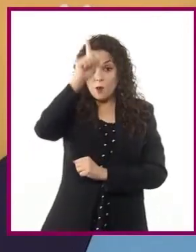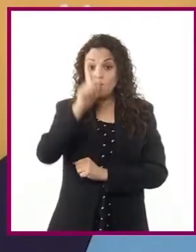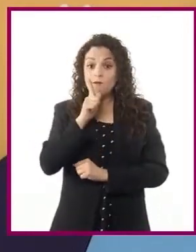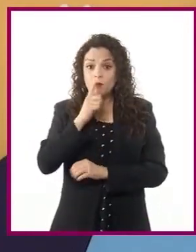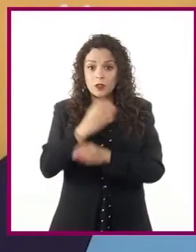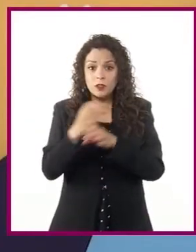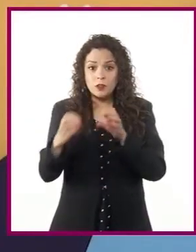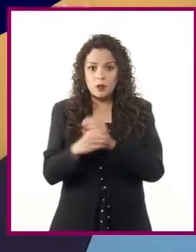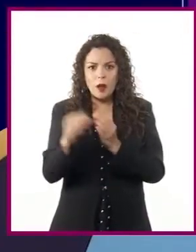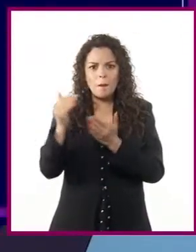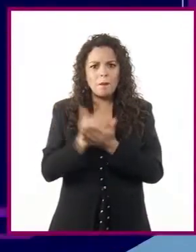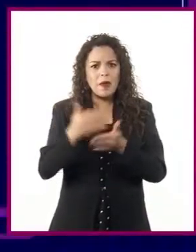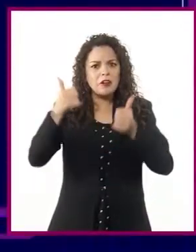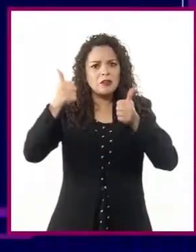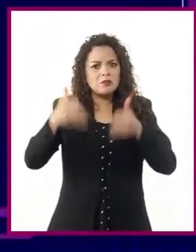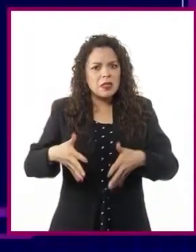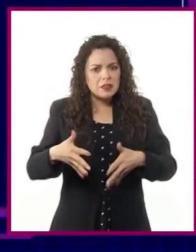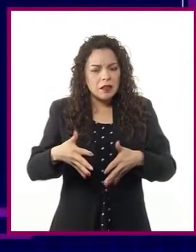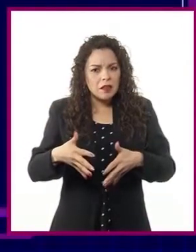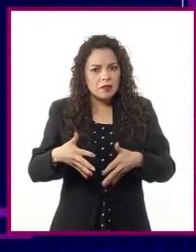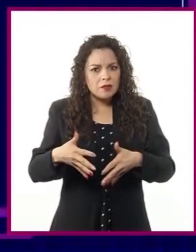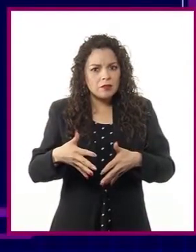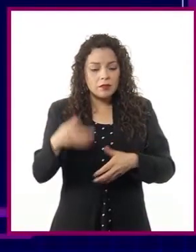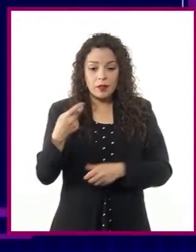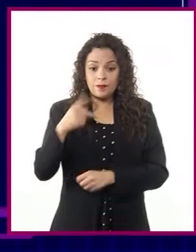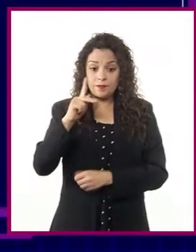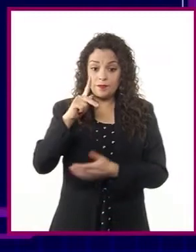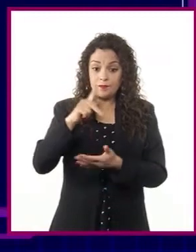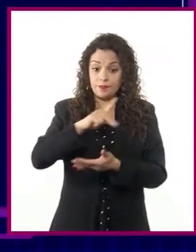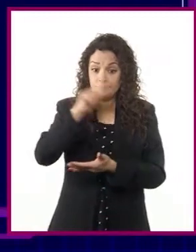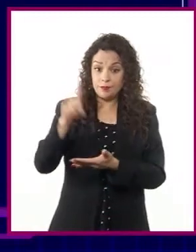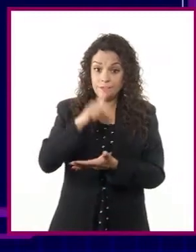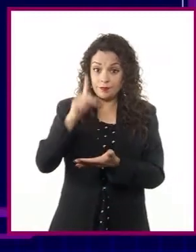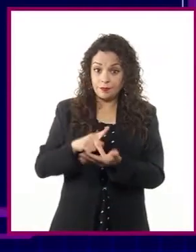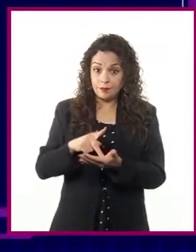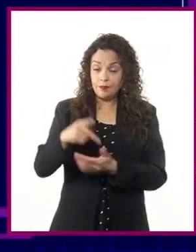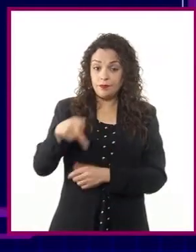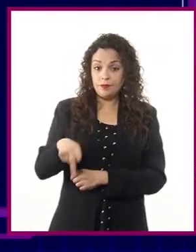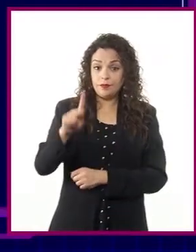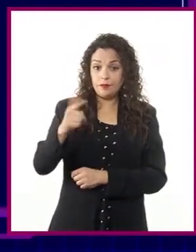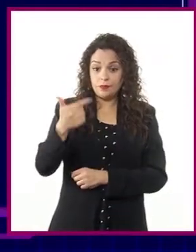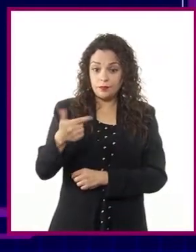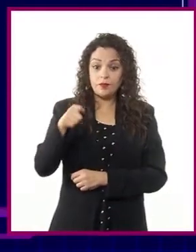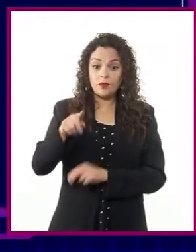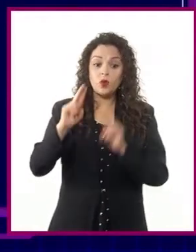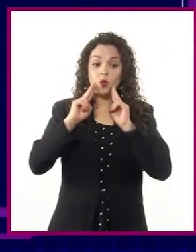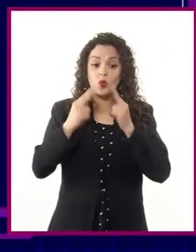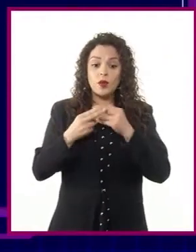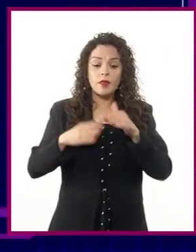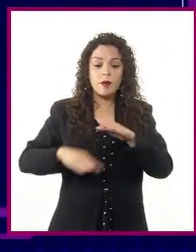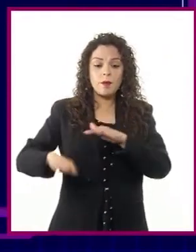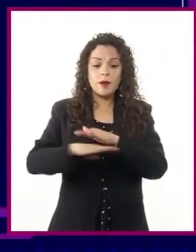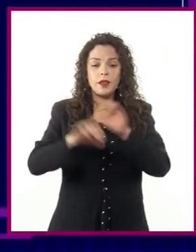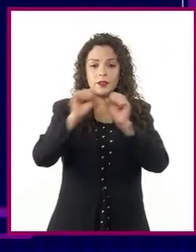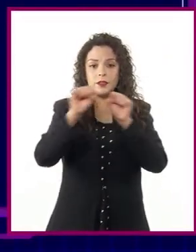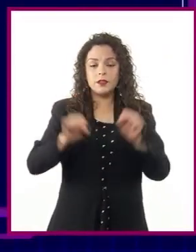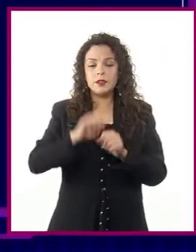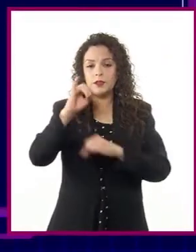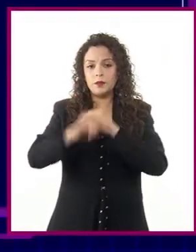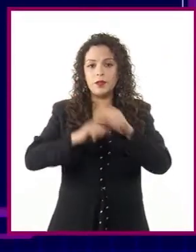pesan menos, aunque el kilogramo es la unidad básica de la masa en el Sistema Internacional de